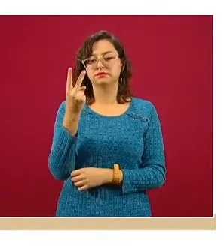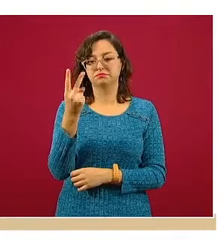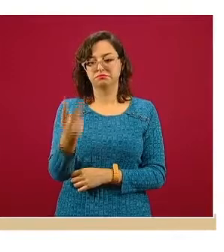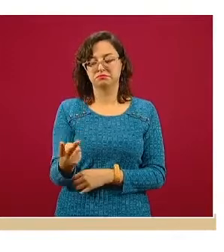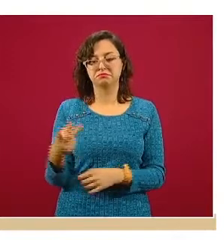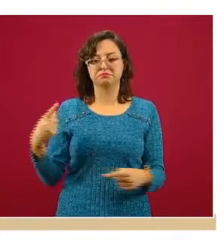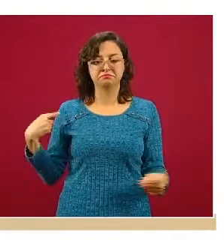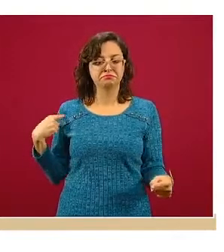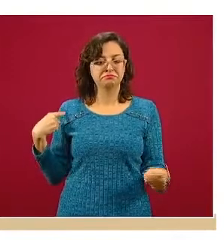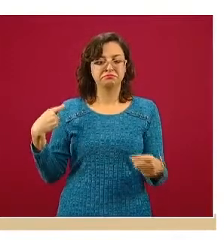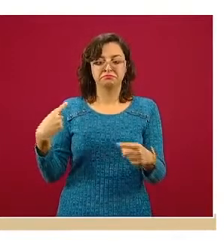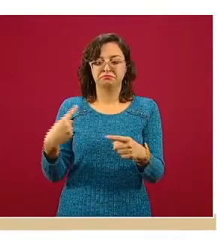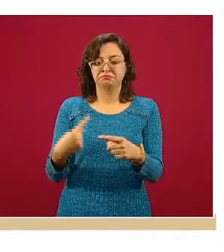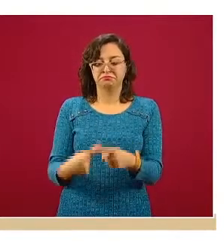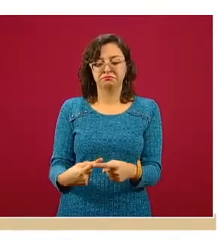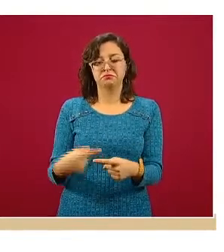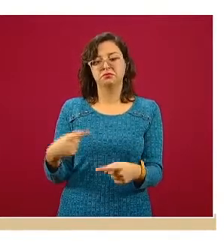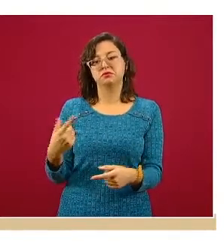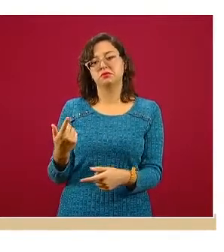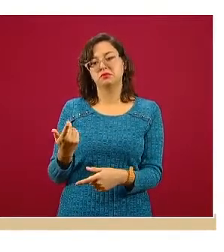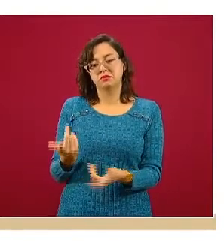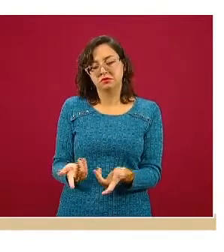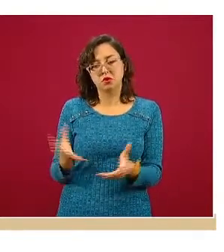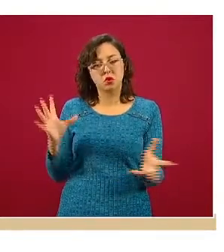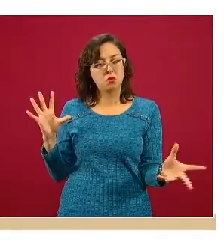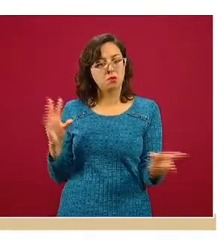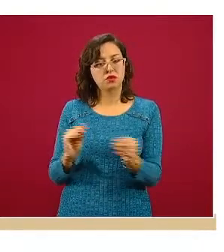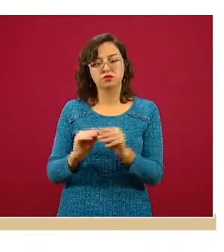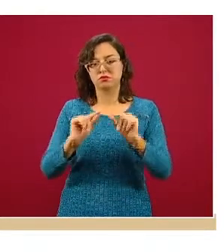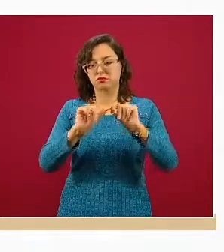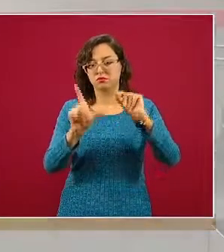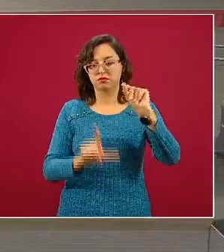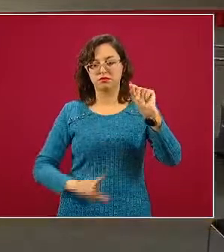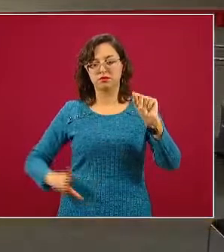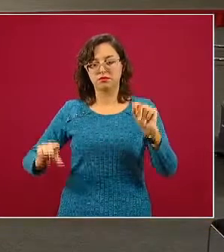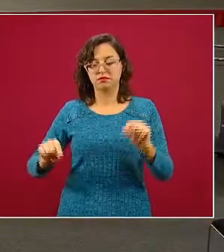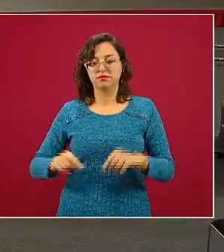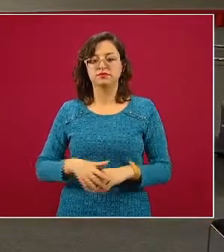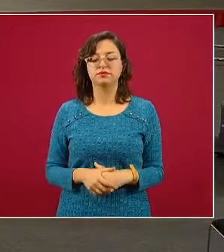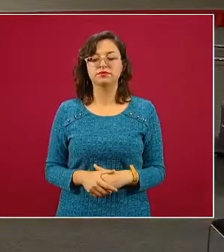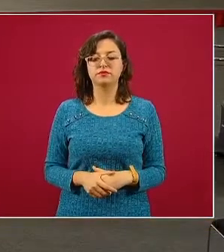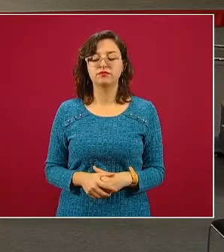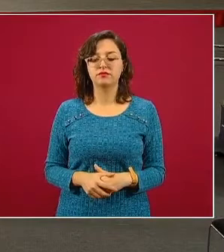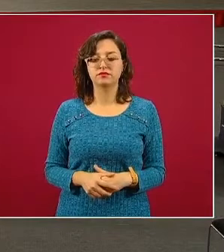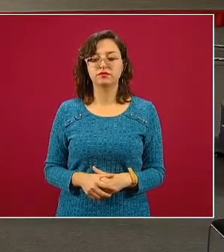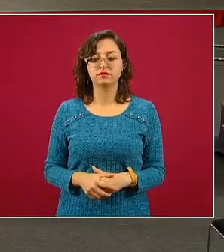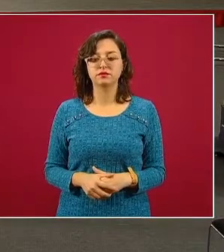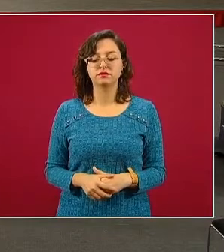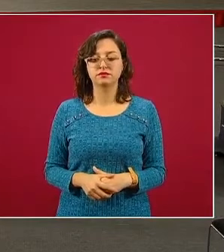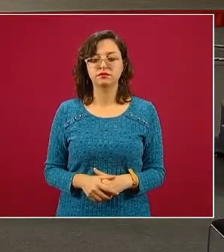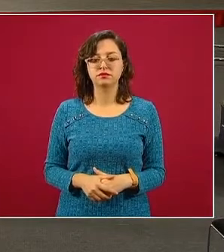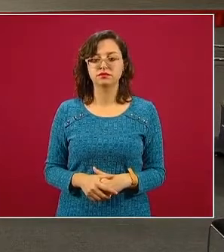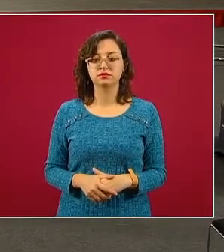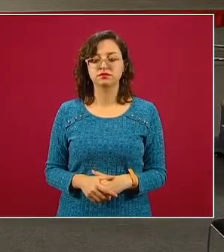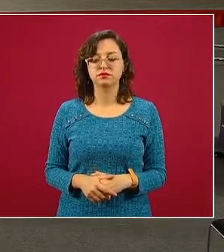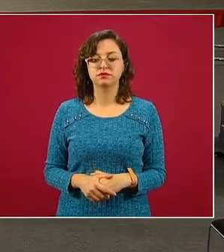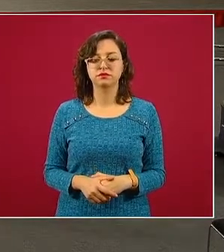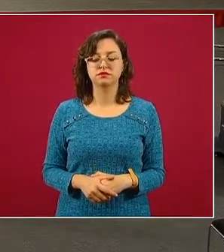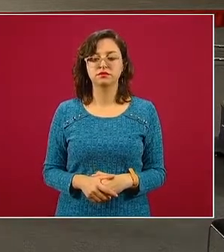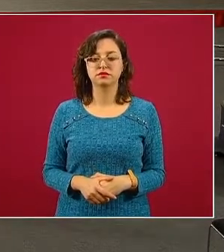más reciente de esta epidemia en el conjunto del país. Muy bien, pues vamos entonces